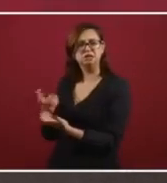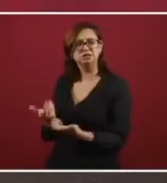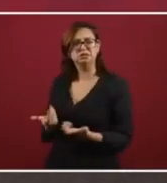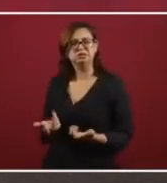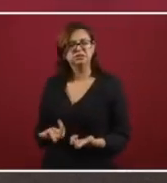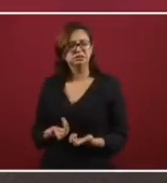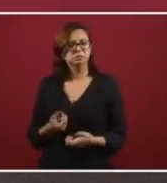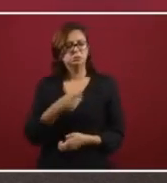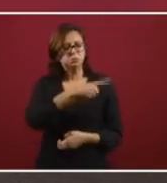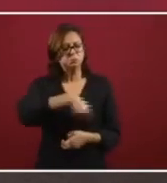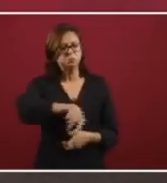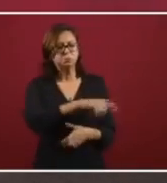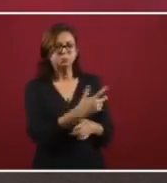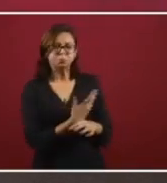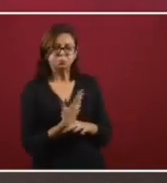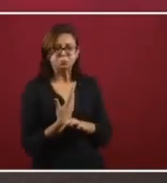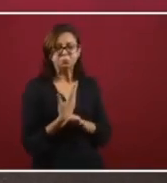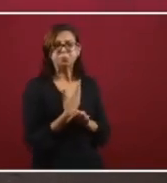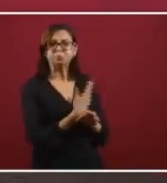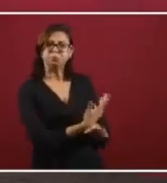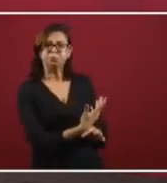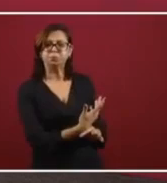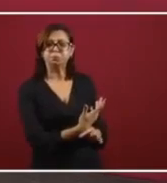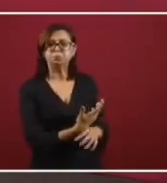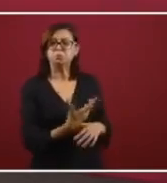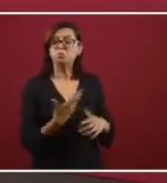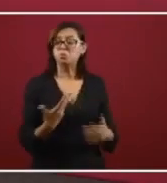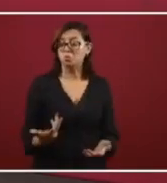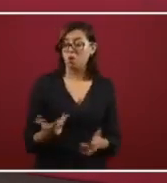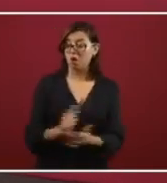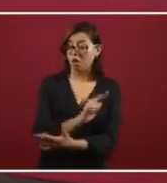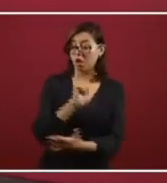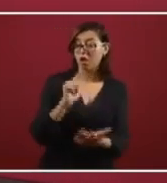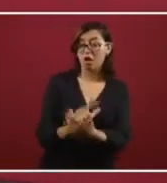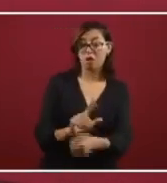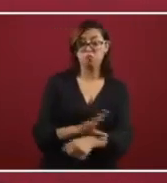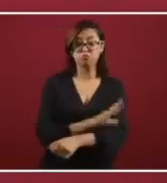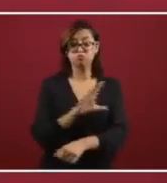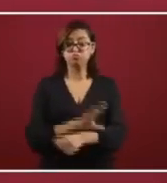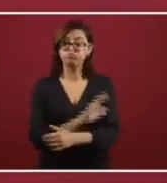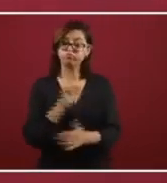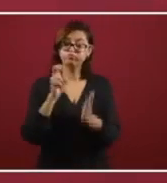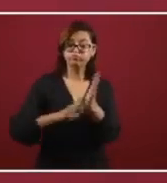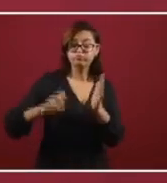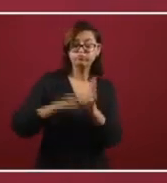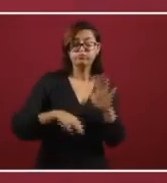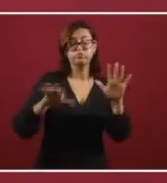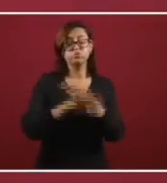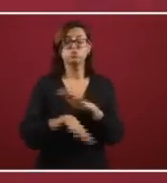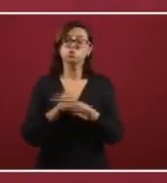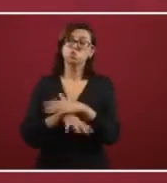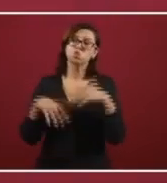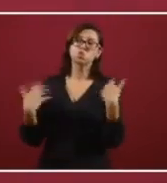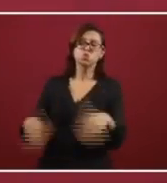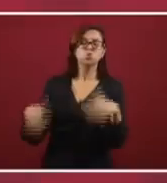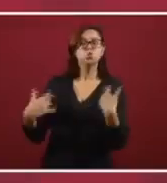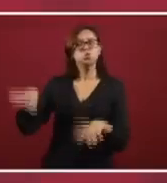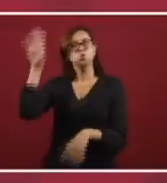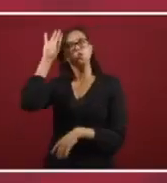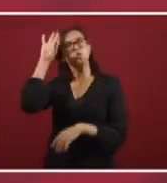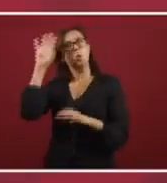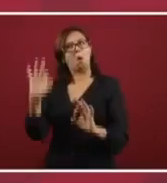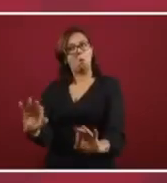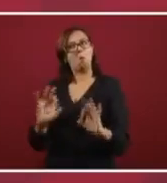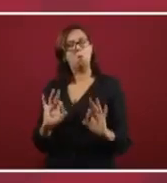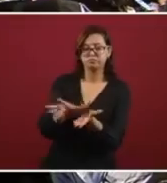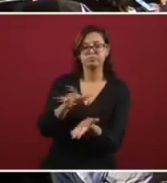diciendo de qué la reforma energética era la panacea en su conferencia de